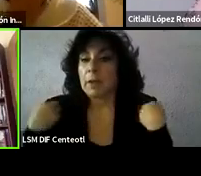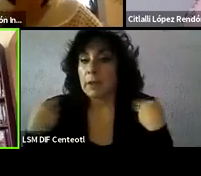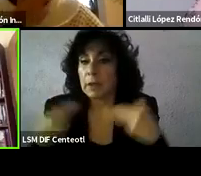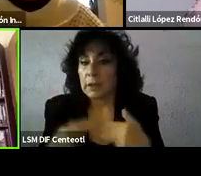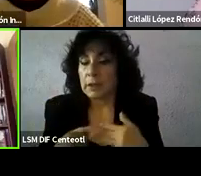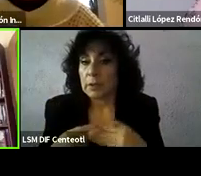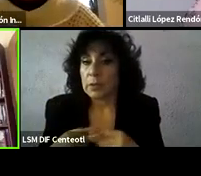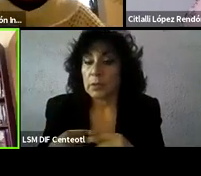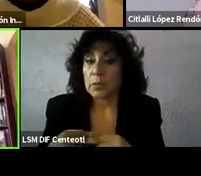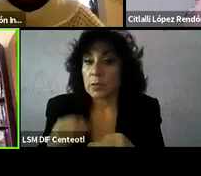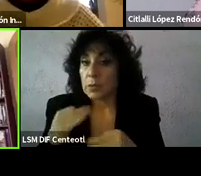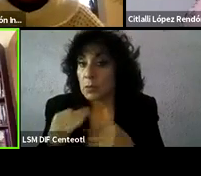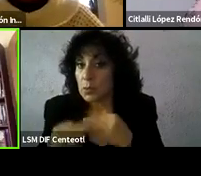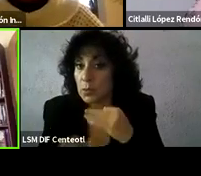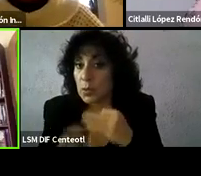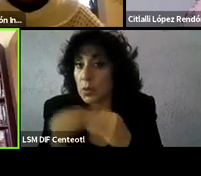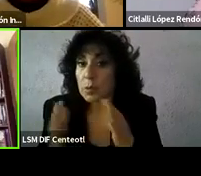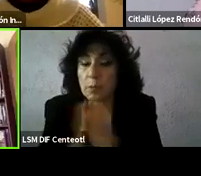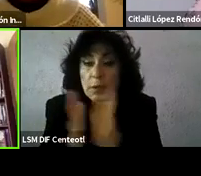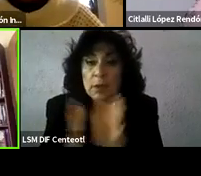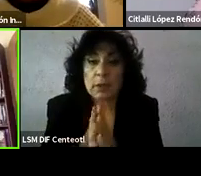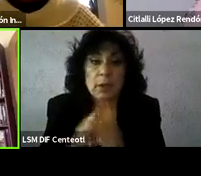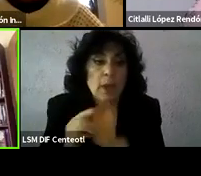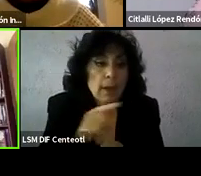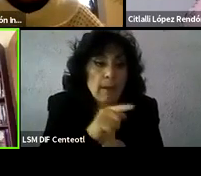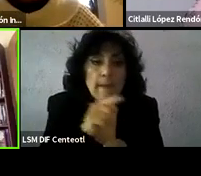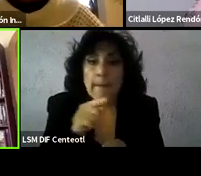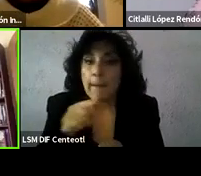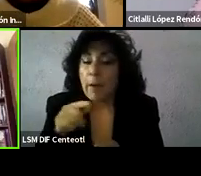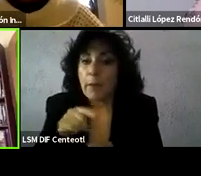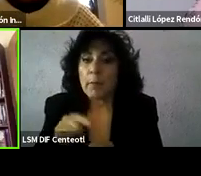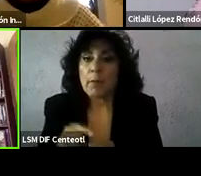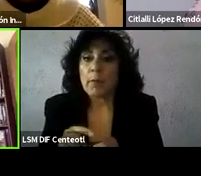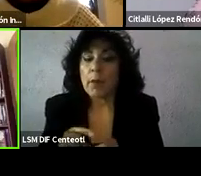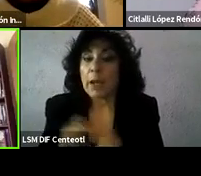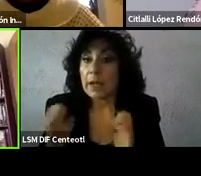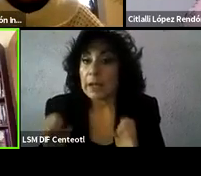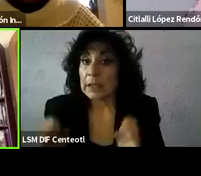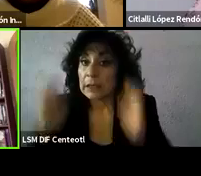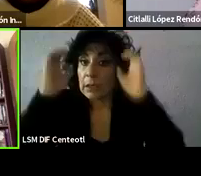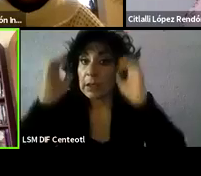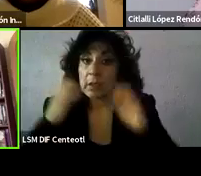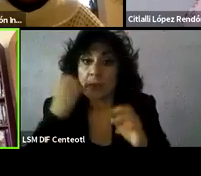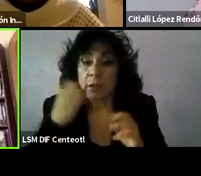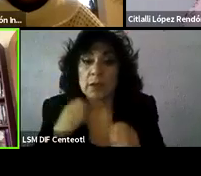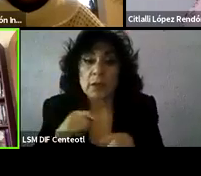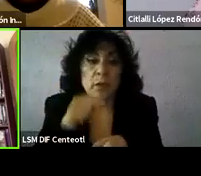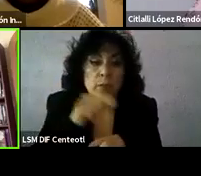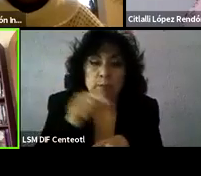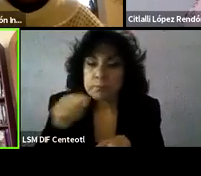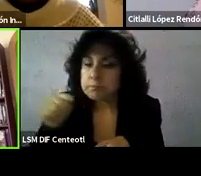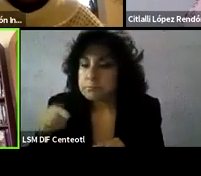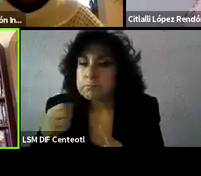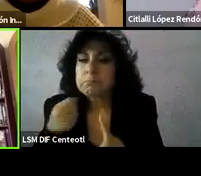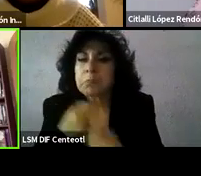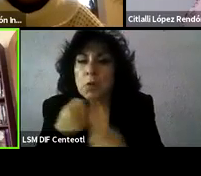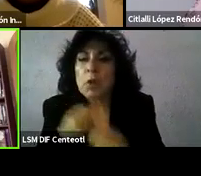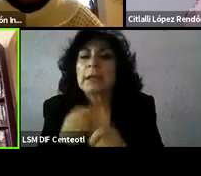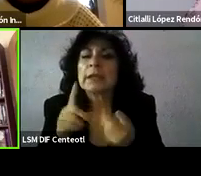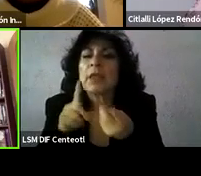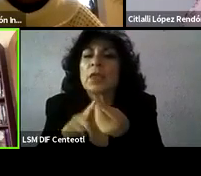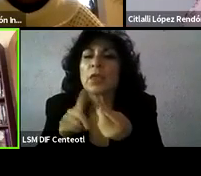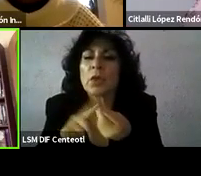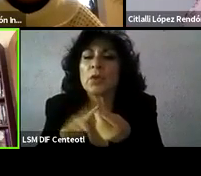los lugares de la escuela en donde se crea violencia, donde hay lugares donde se crea paz. Y en ese sentido funciona muy